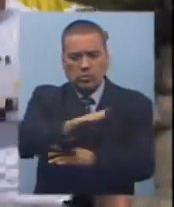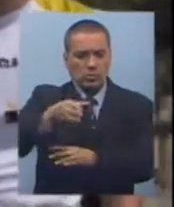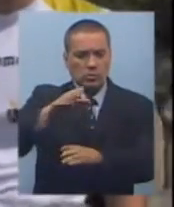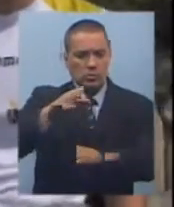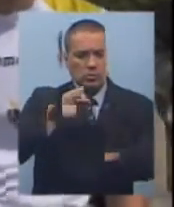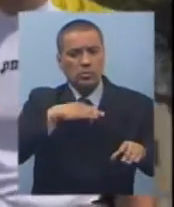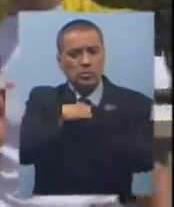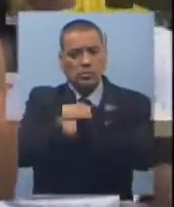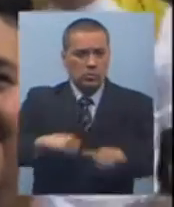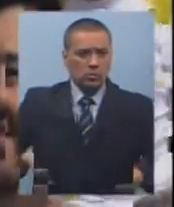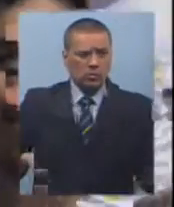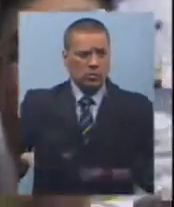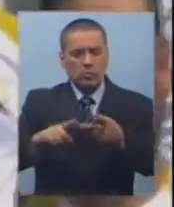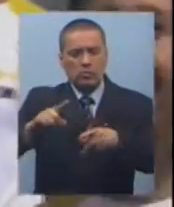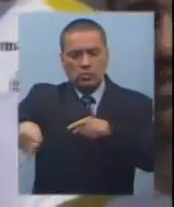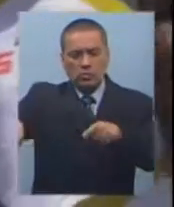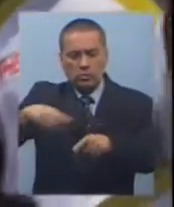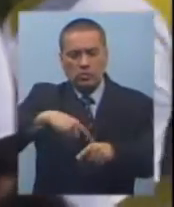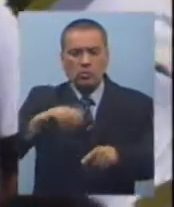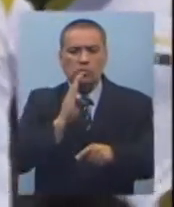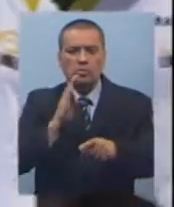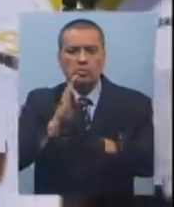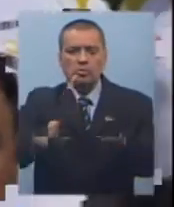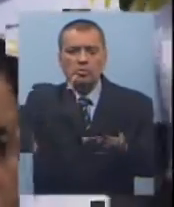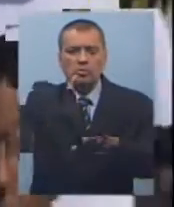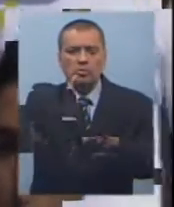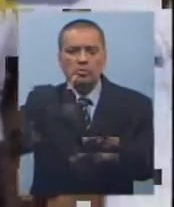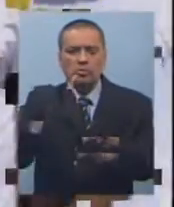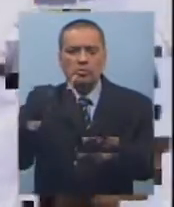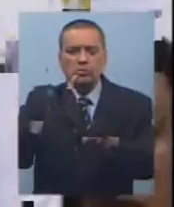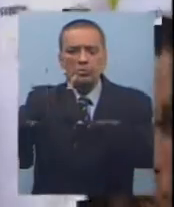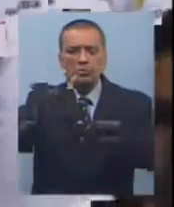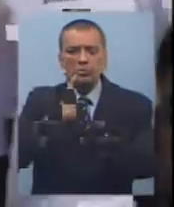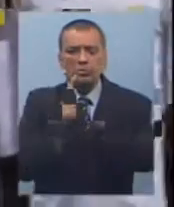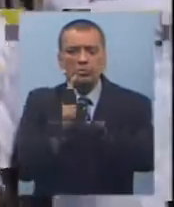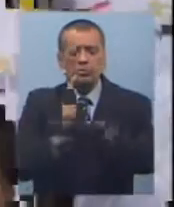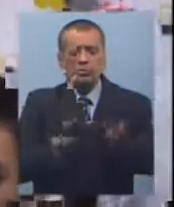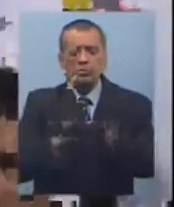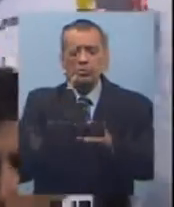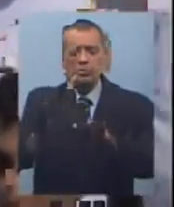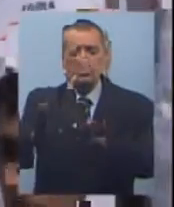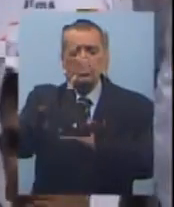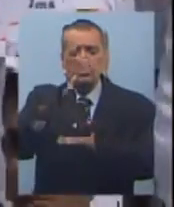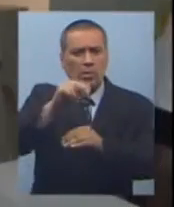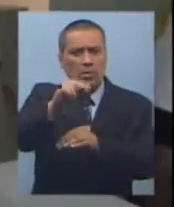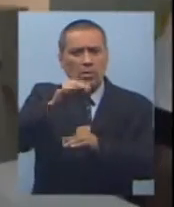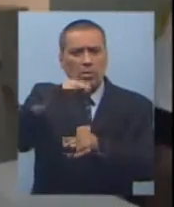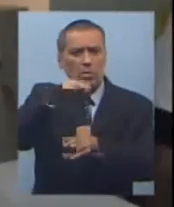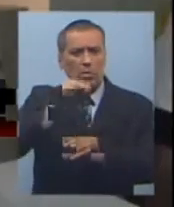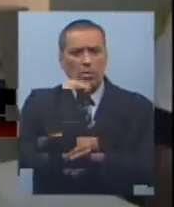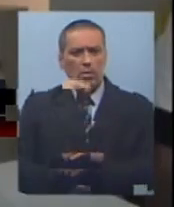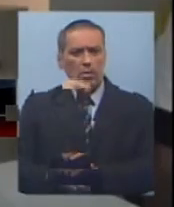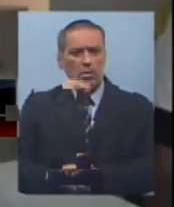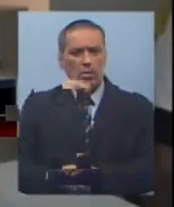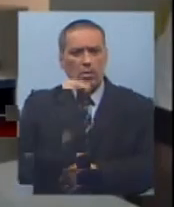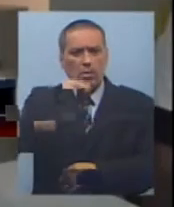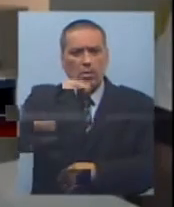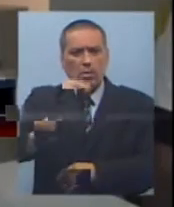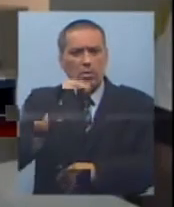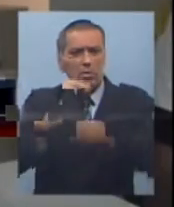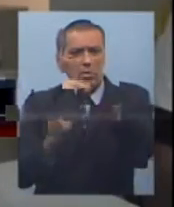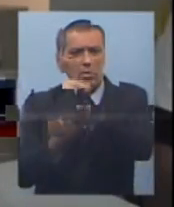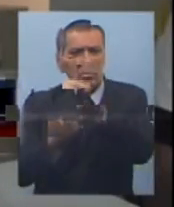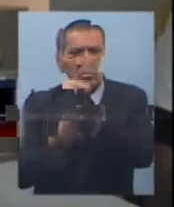Guanare. Después la Vuelta a Barinitas, la Vuelta a Venezuela y el Campeonato Nacional de Ruta Élite y Sub-23. Tengo un